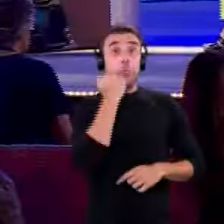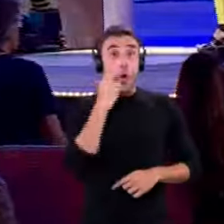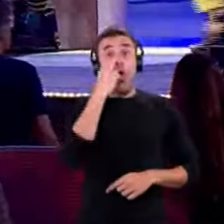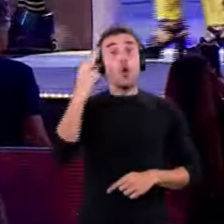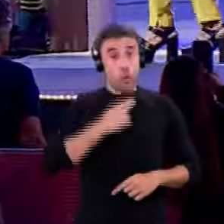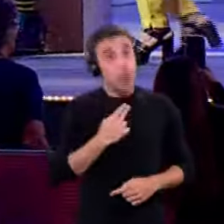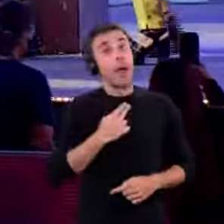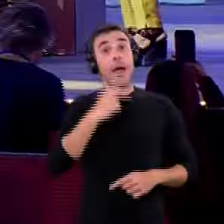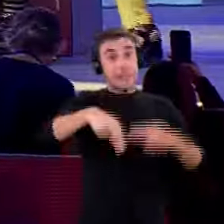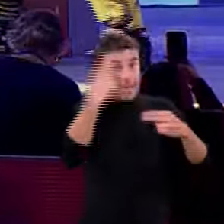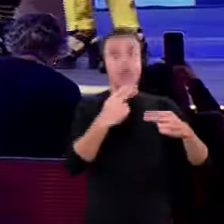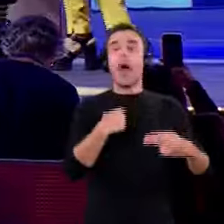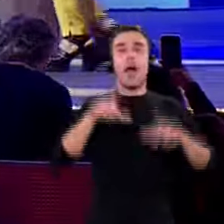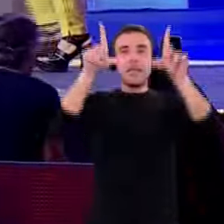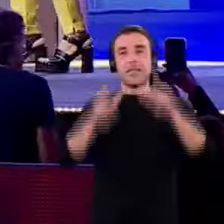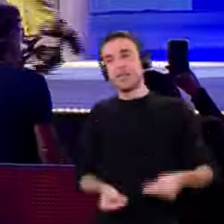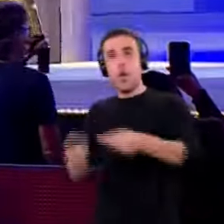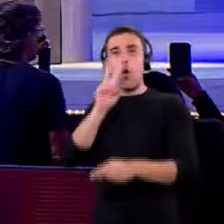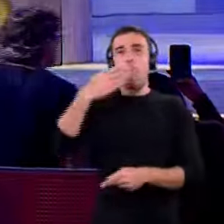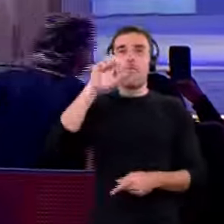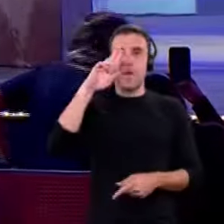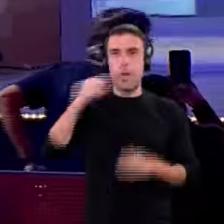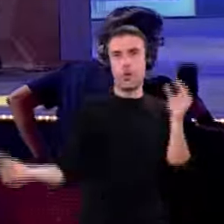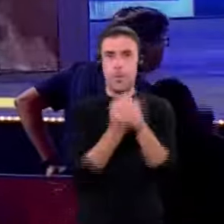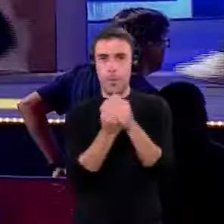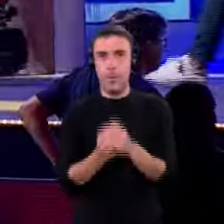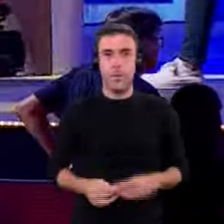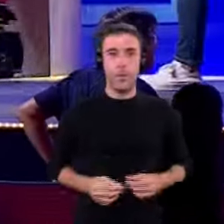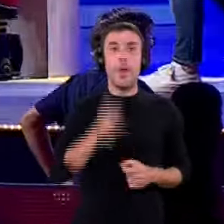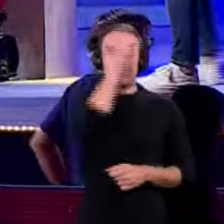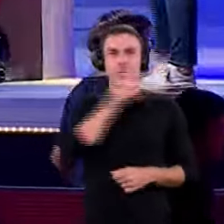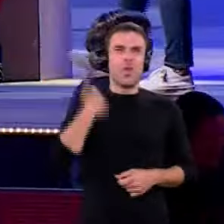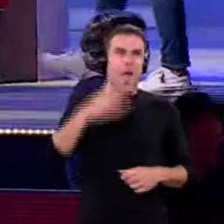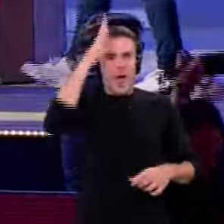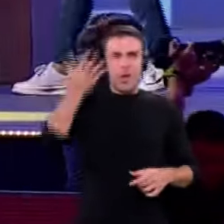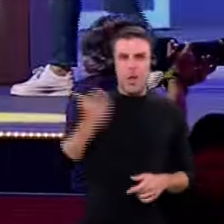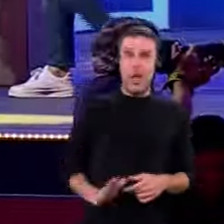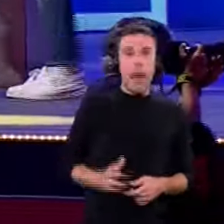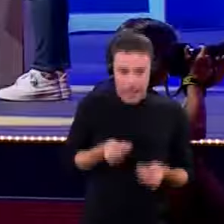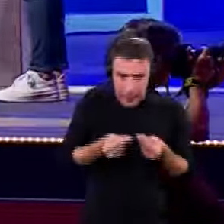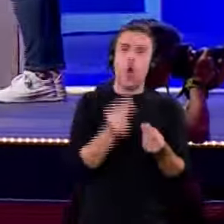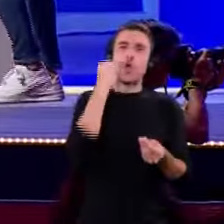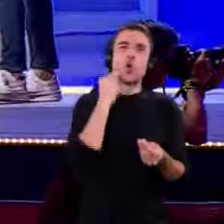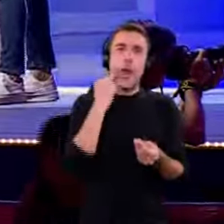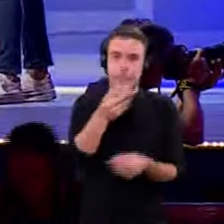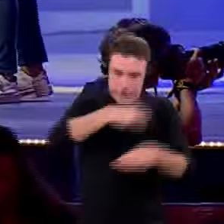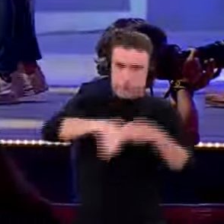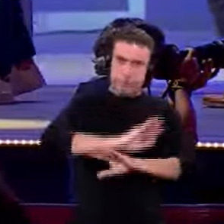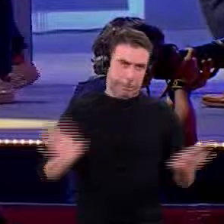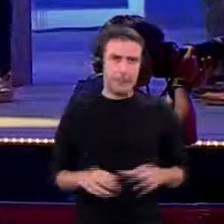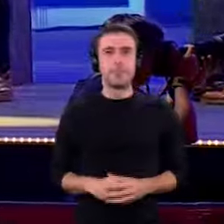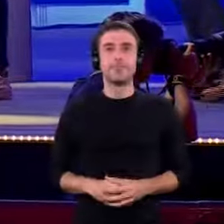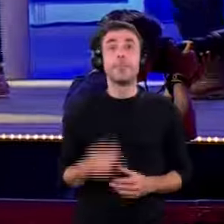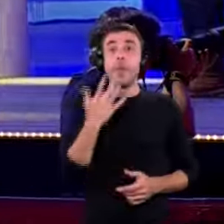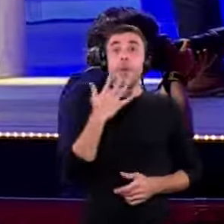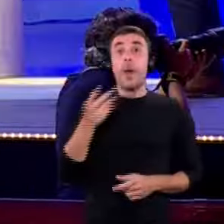chulos. Licencias pa' Uber y a tomar por culo. El pueblo aborrece y a la mortadela. Tú das la ambrosía, verás cómo cuela. Y cómo convenzo